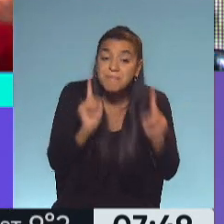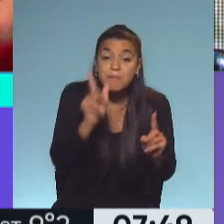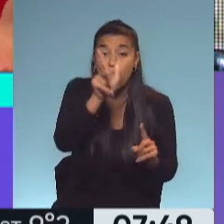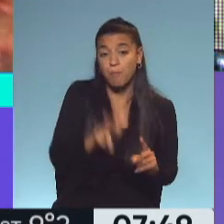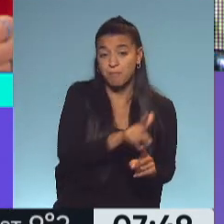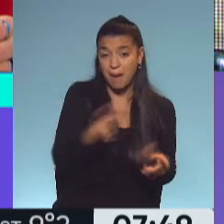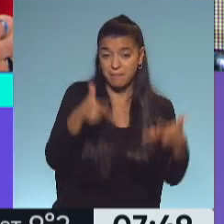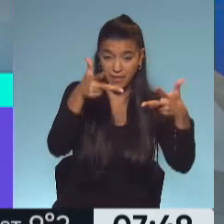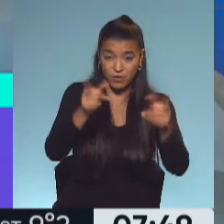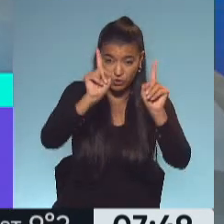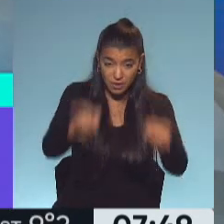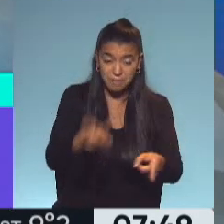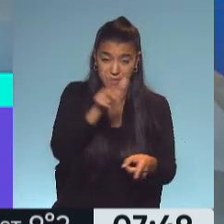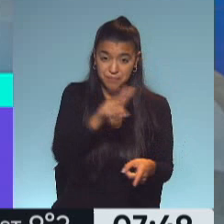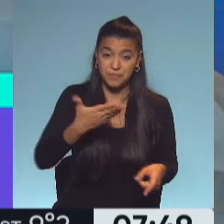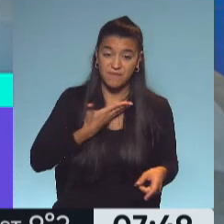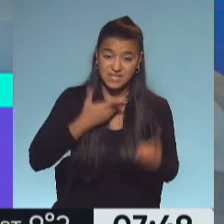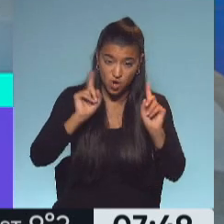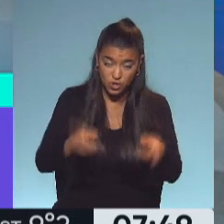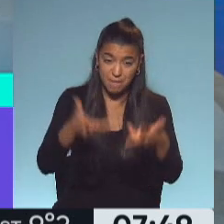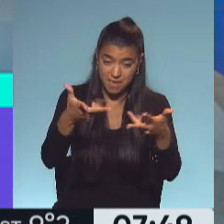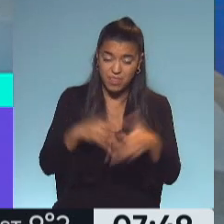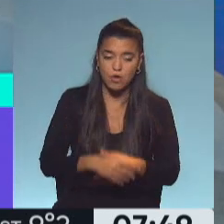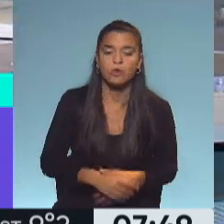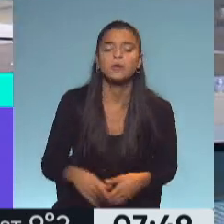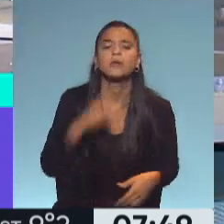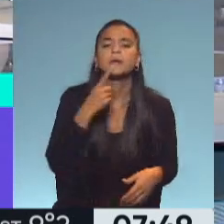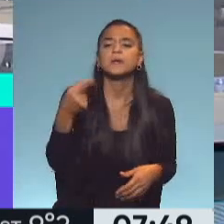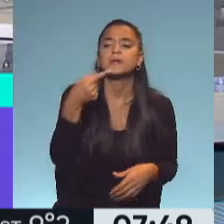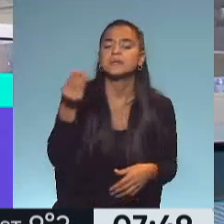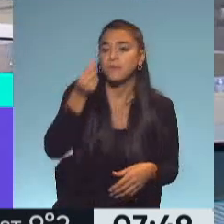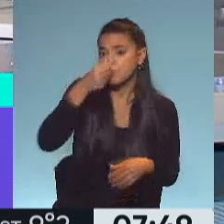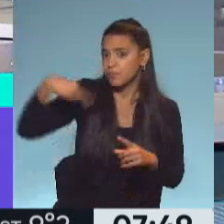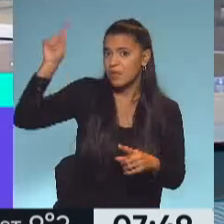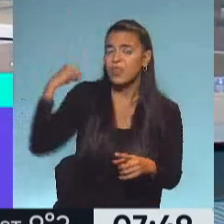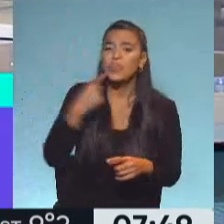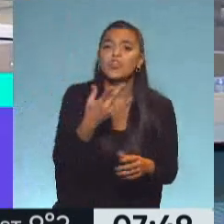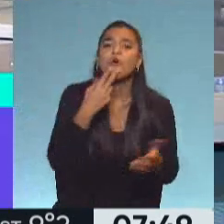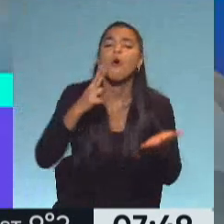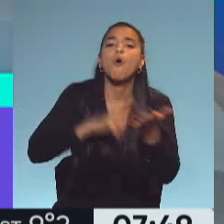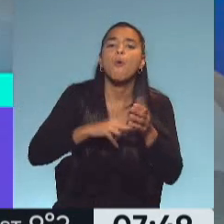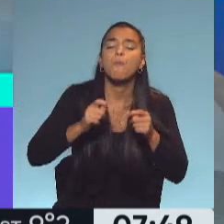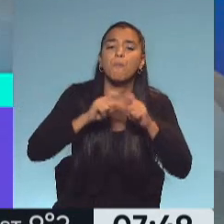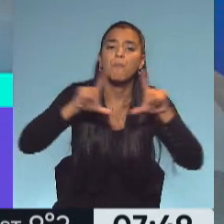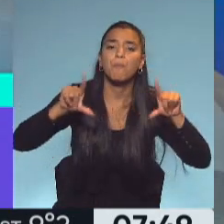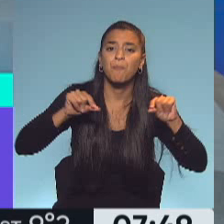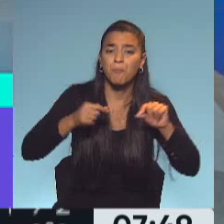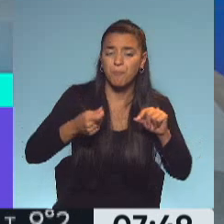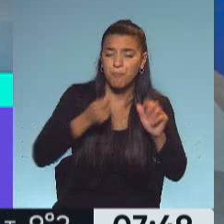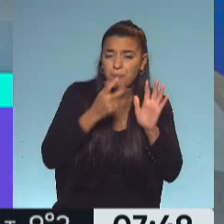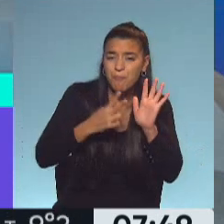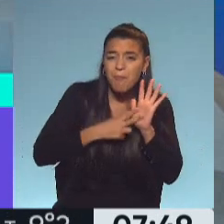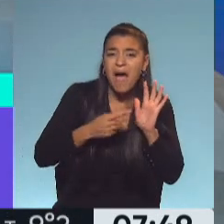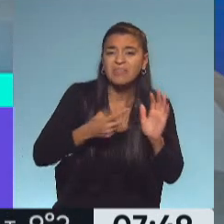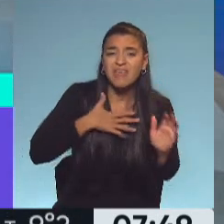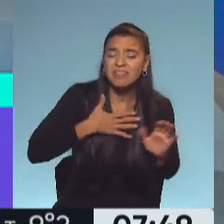ha hecho exactamente el Papa Francisco. El Papa también se en este manifestó sentido. el fin de semana por el tema de la liberación de las patentes durante el fin de semana pasado, en consonancia